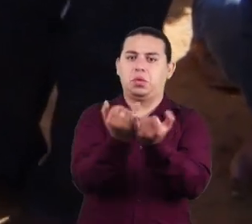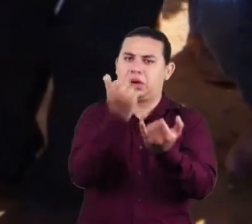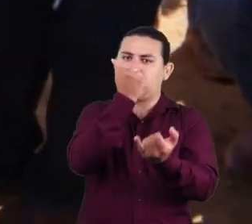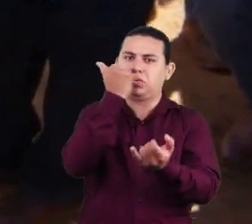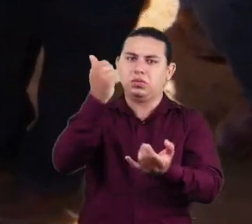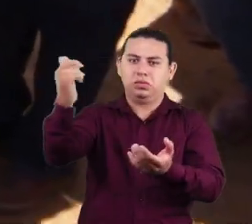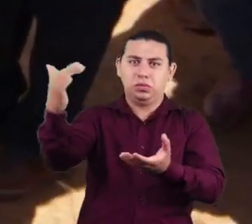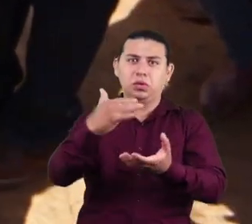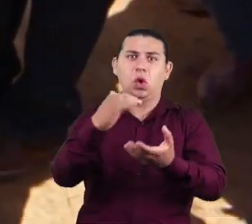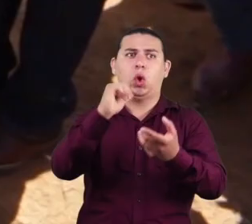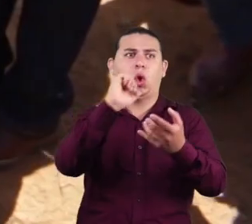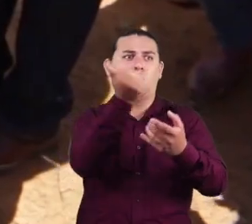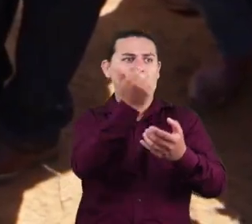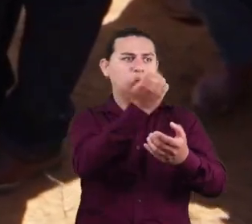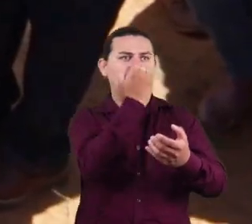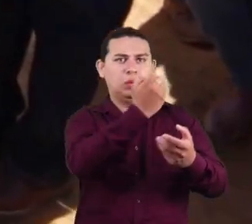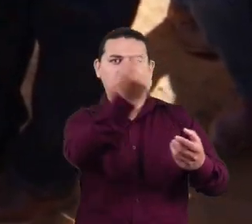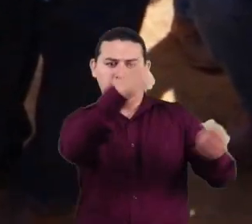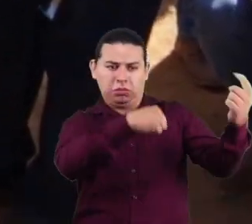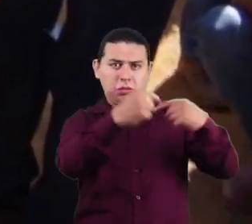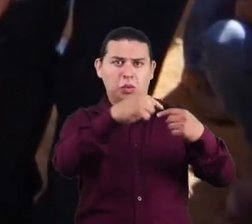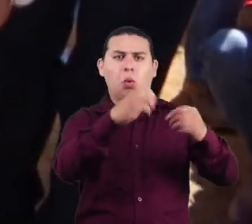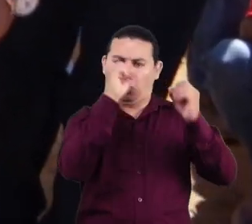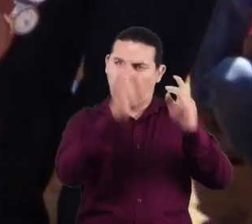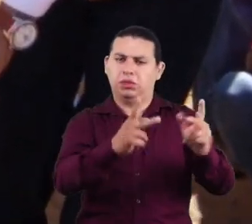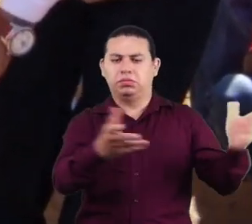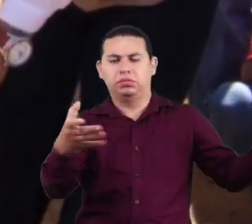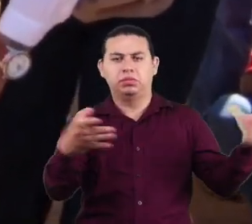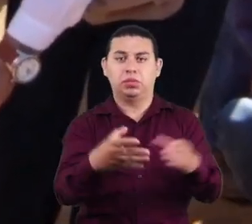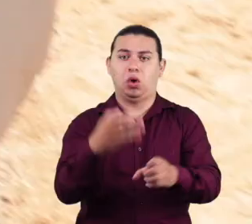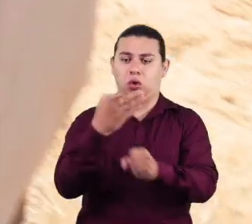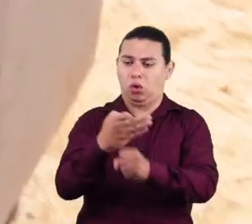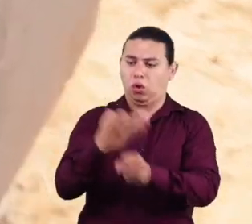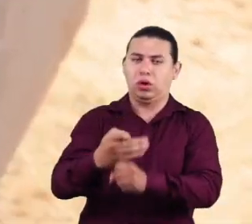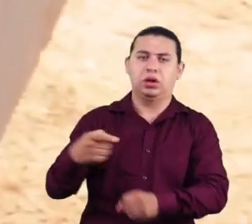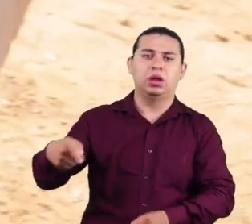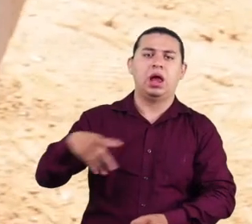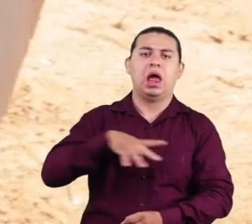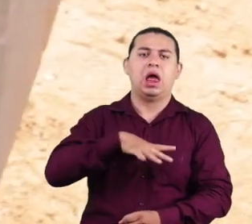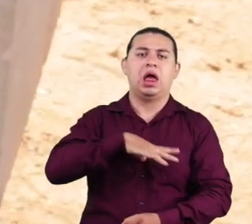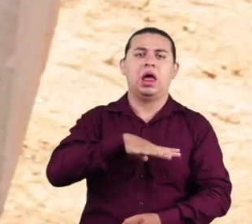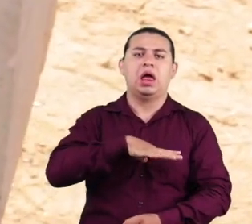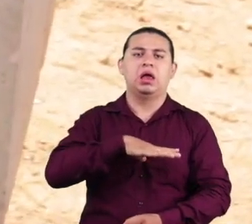recibir alumnos de otras instituciones. En este día nos acompañaron